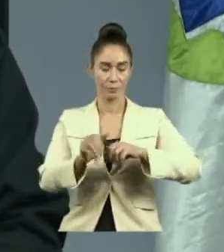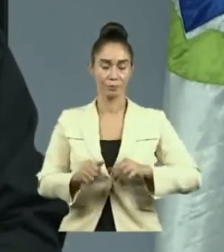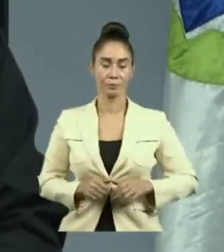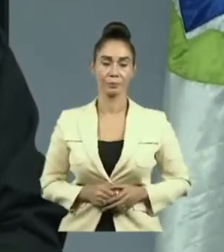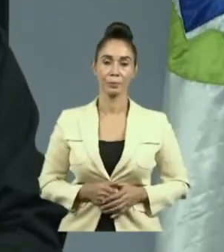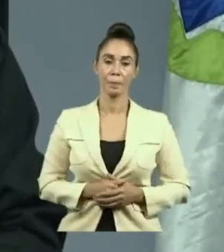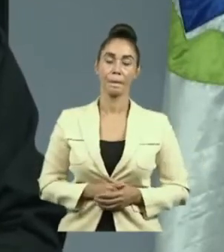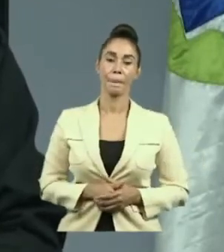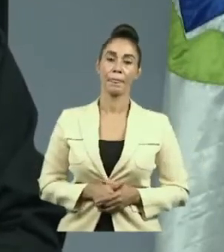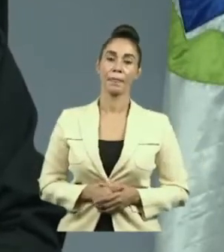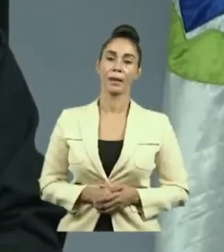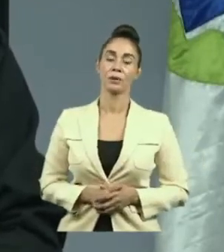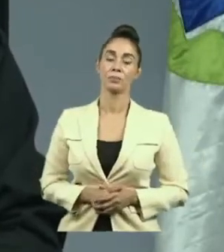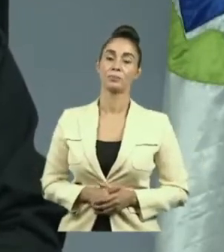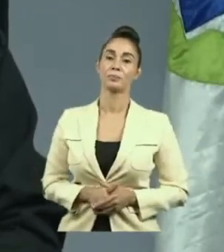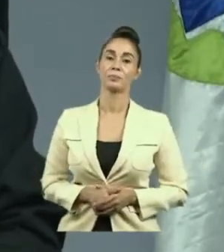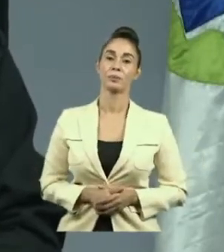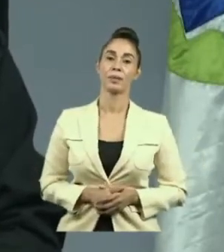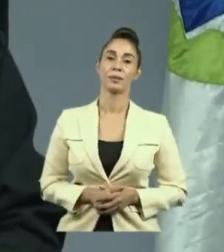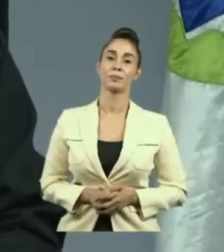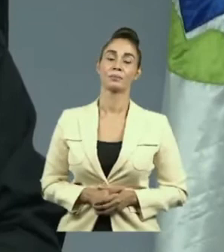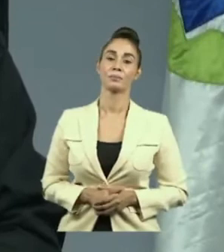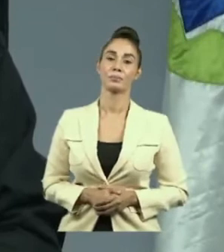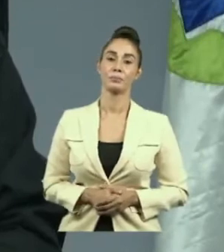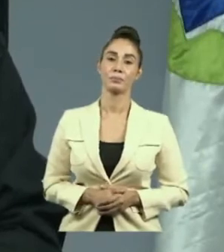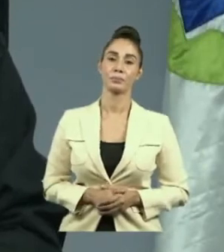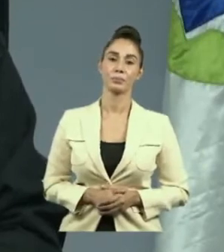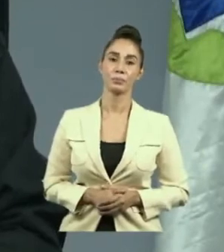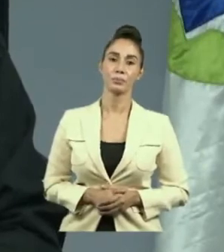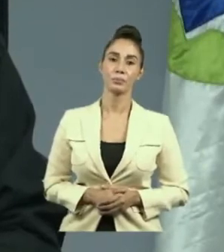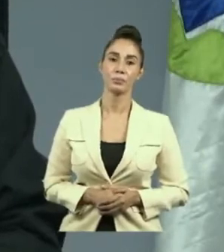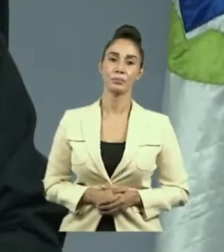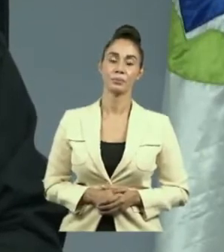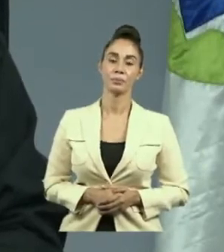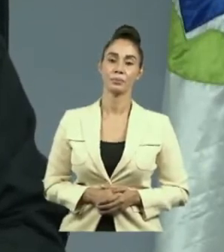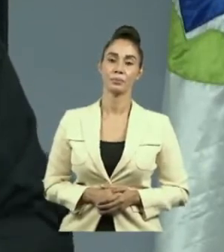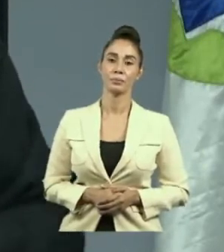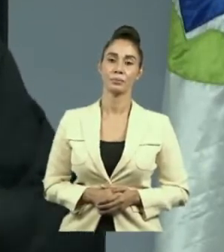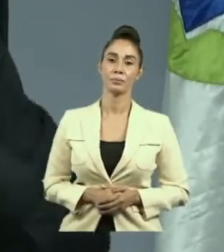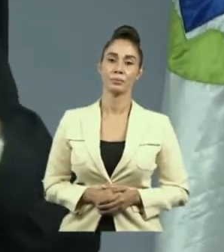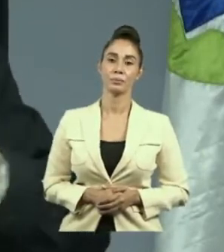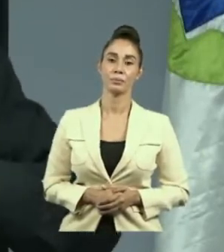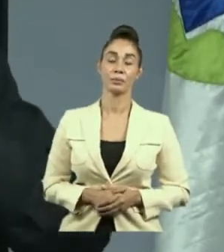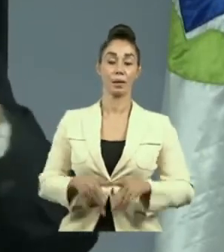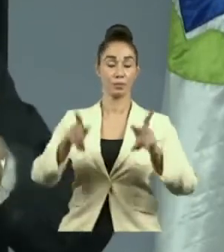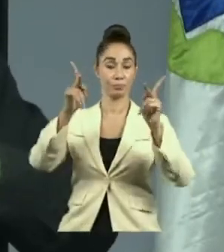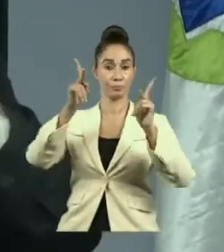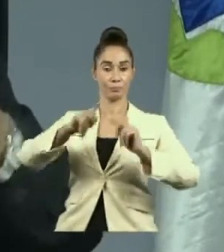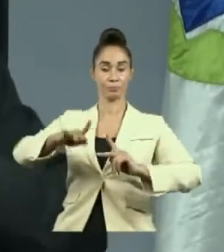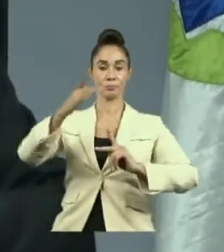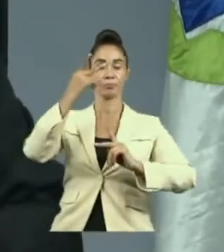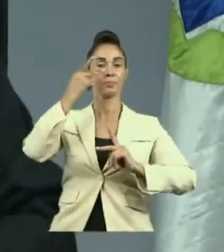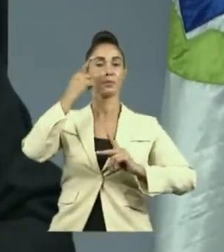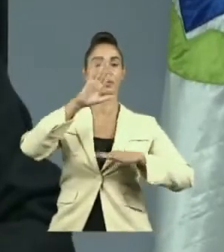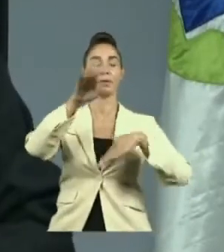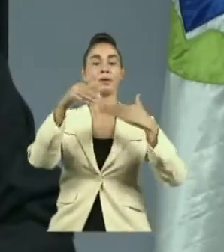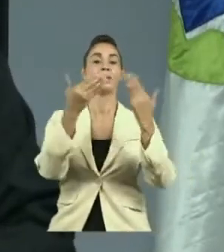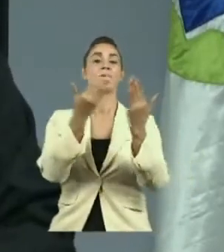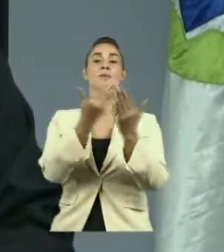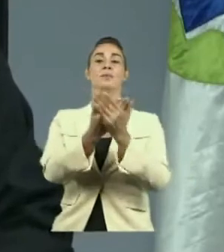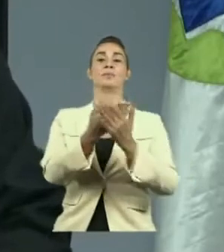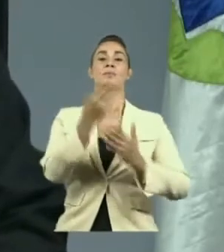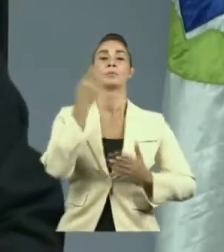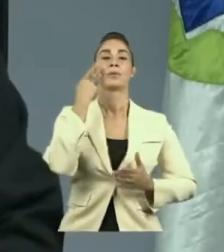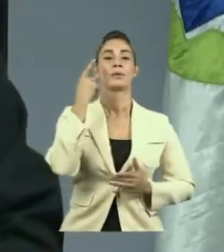la función principal de las pruebas rápidas la gente invita a todo lo que se ha estado diciendo